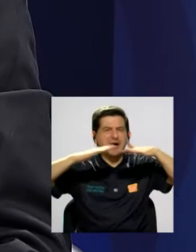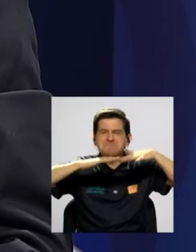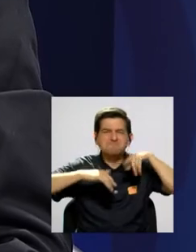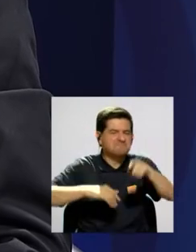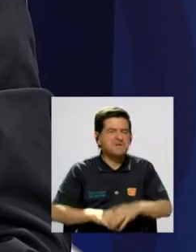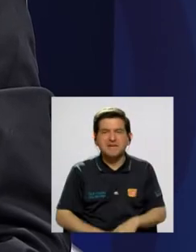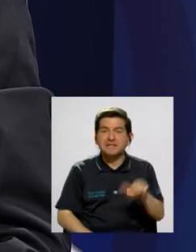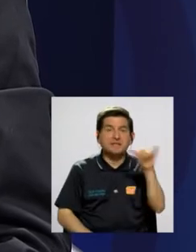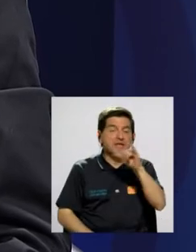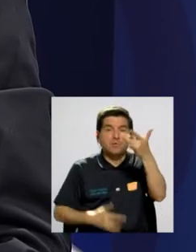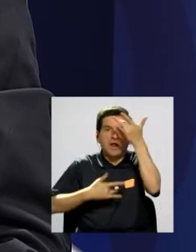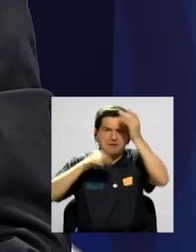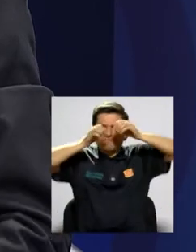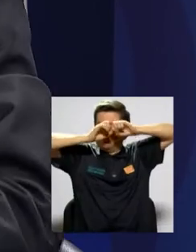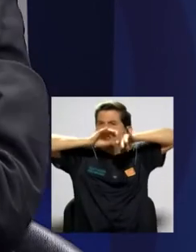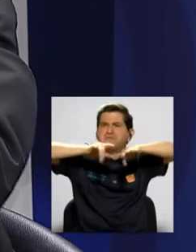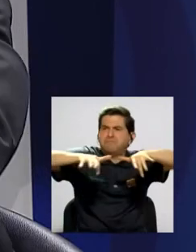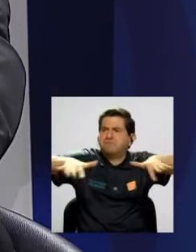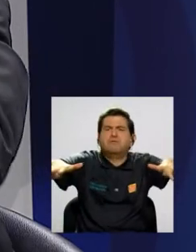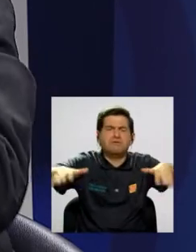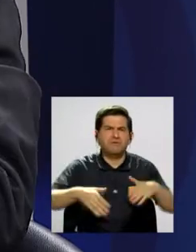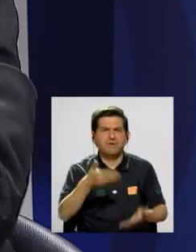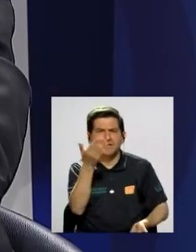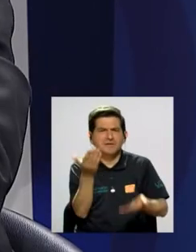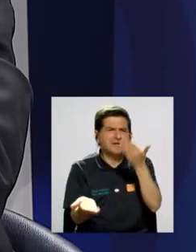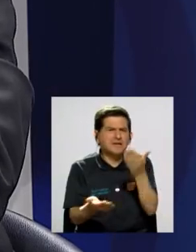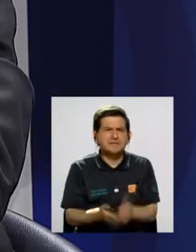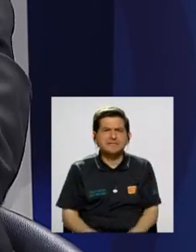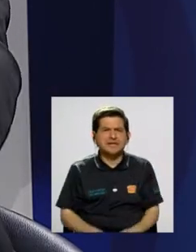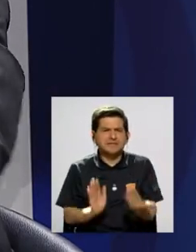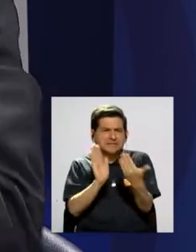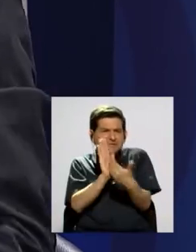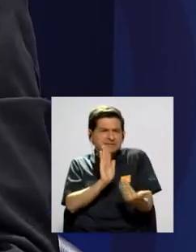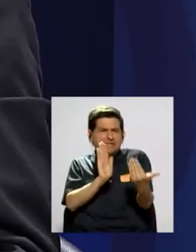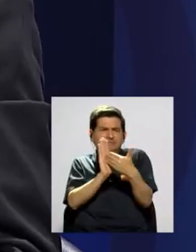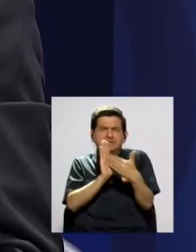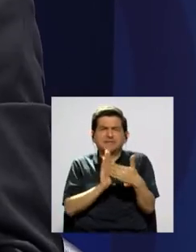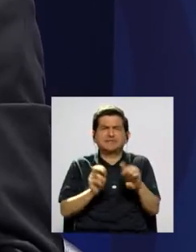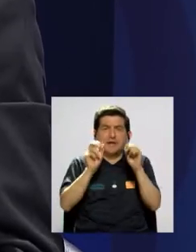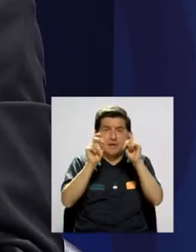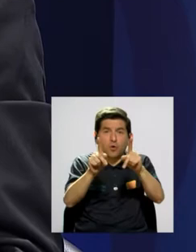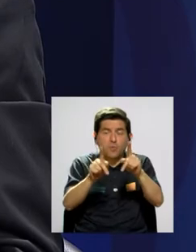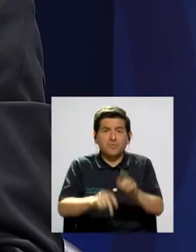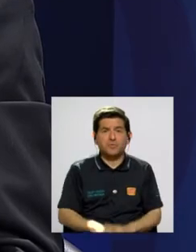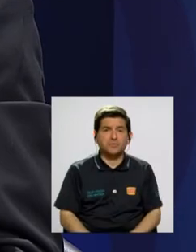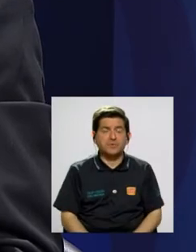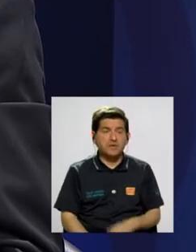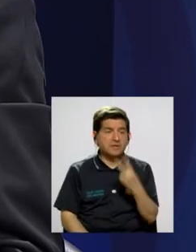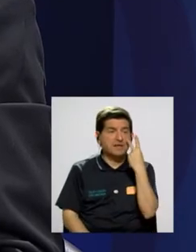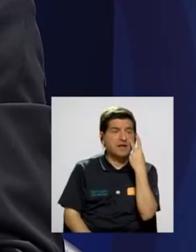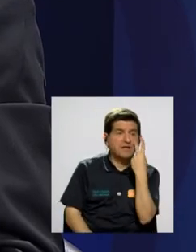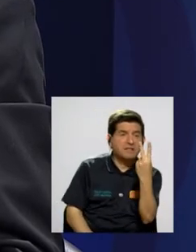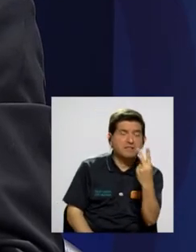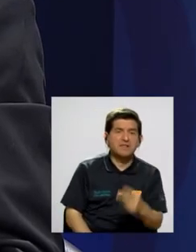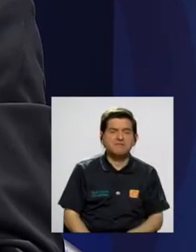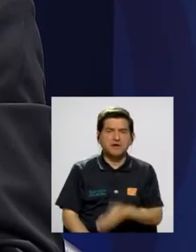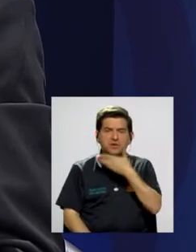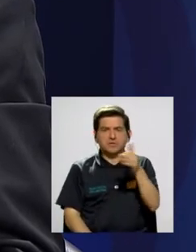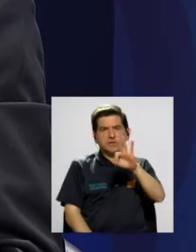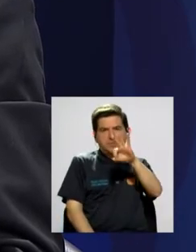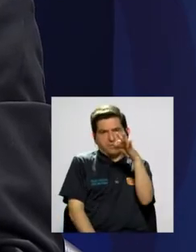virulento que ha oscurecido las posibilidades que tenemos para vernos de mejor